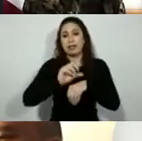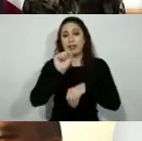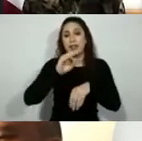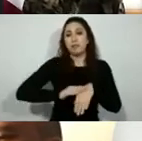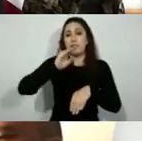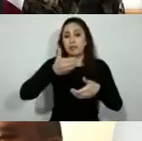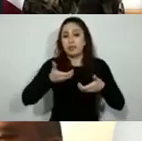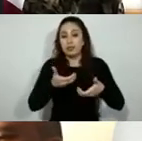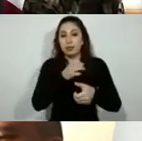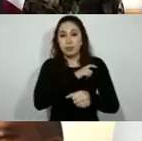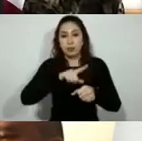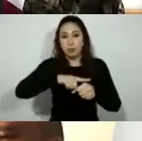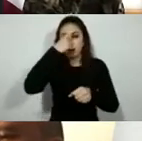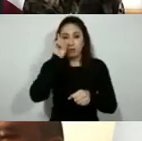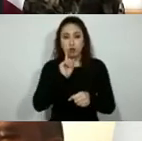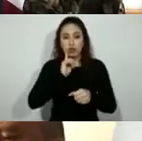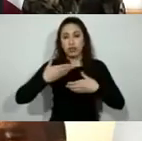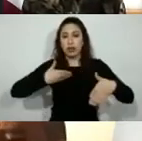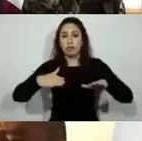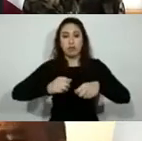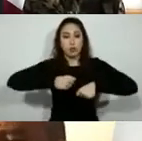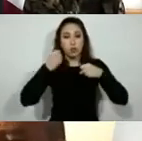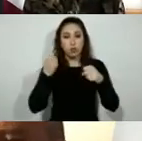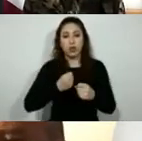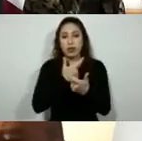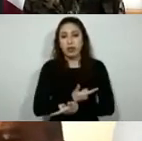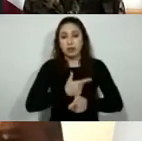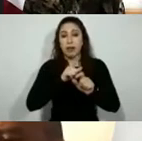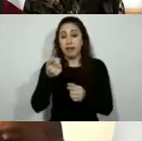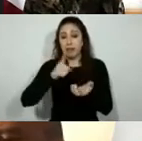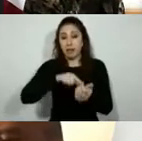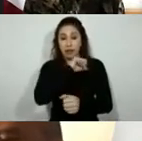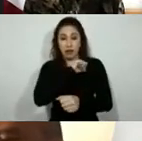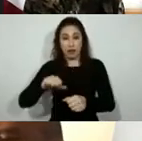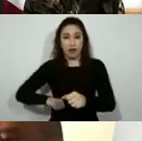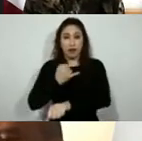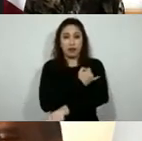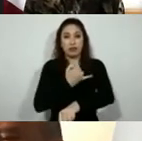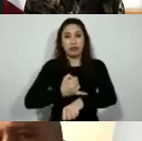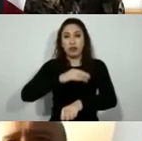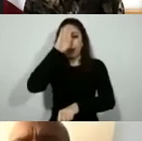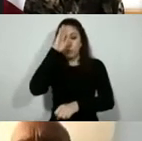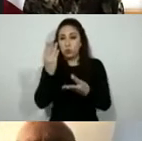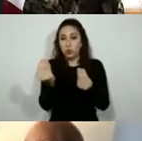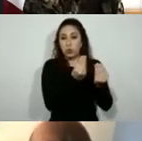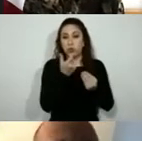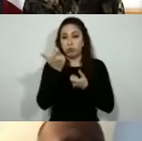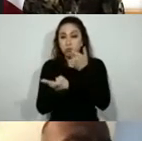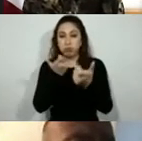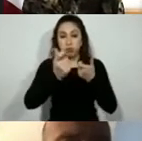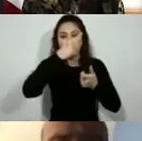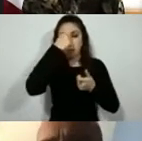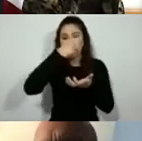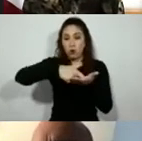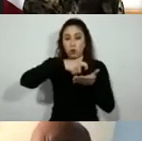alcaldía también ha realizado la mayor inversión de la ciudad en iluminación. Recibimos la alcaldía